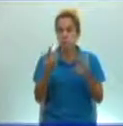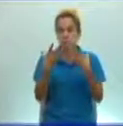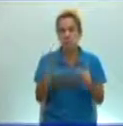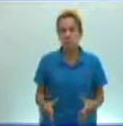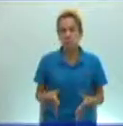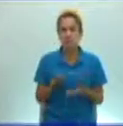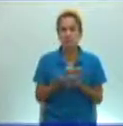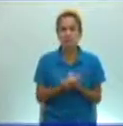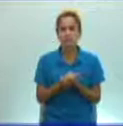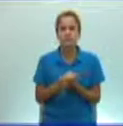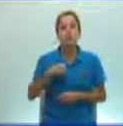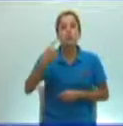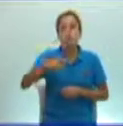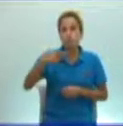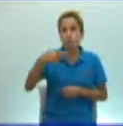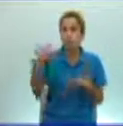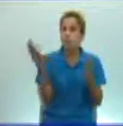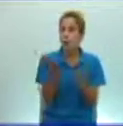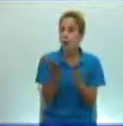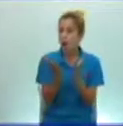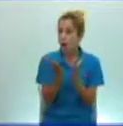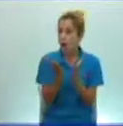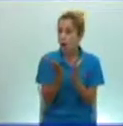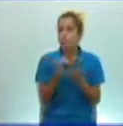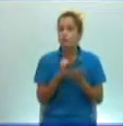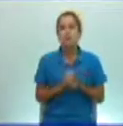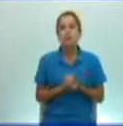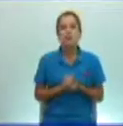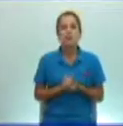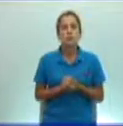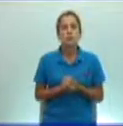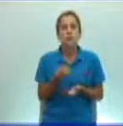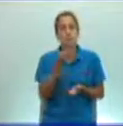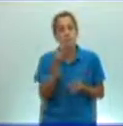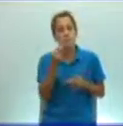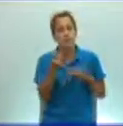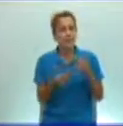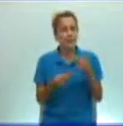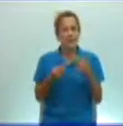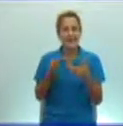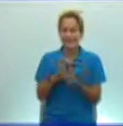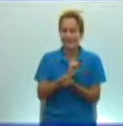que continuaron su estudio sistemático y pudieron realizar con